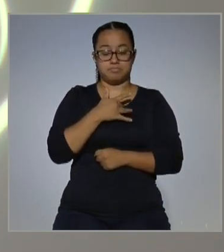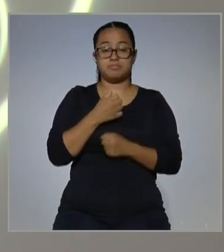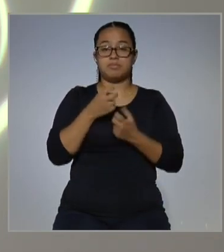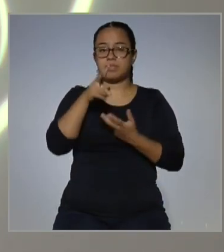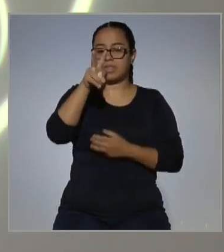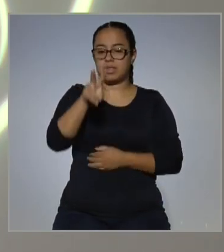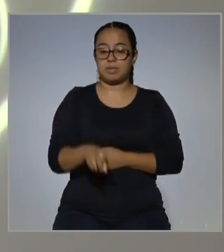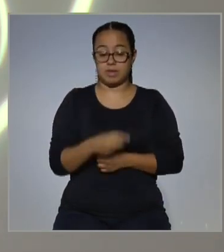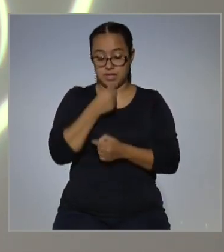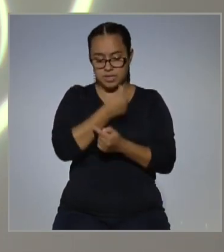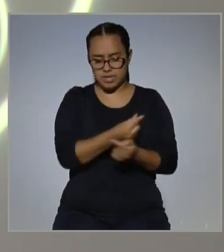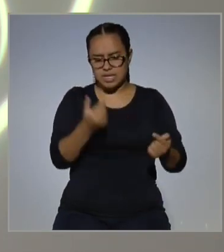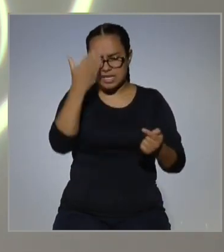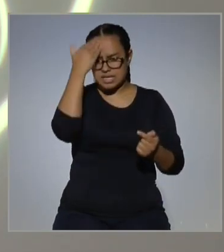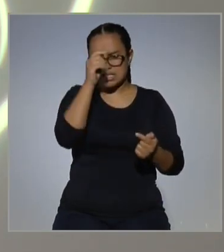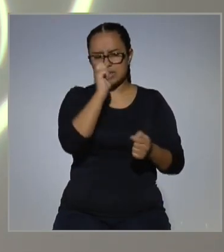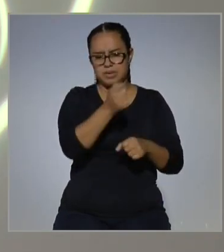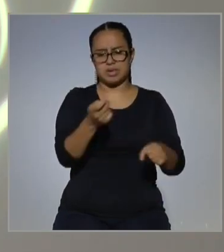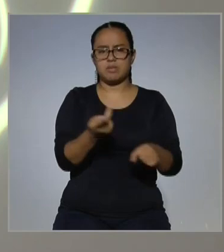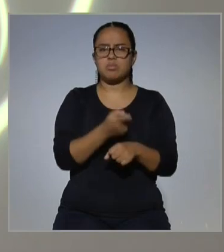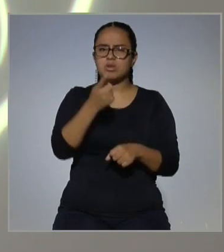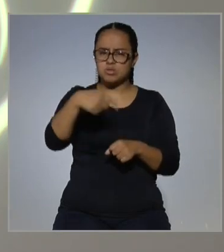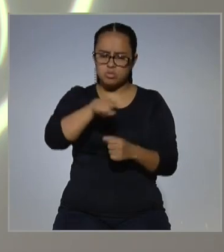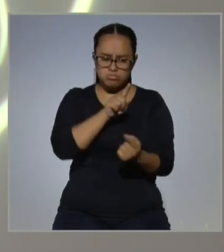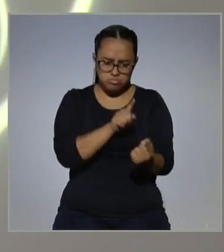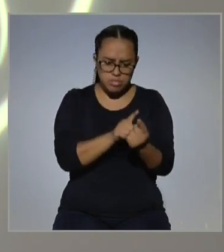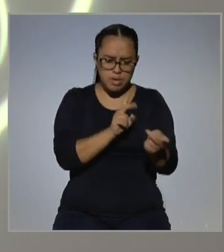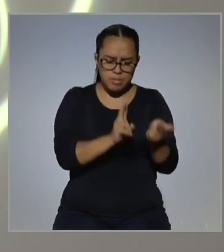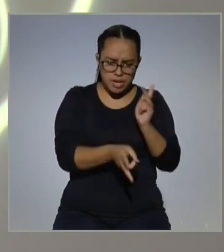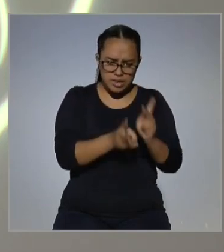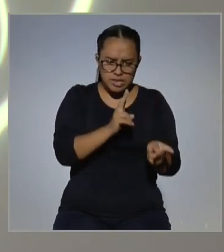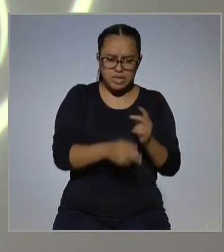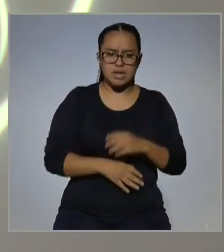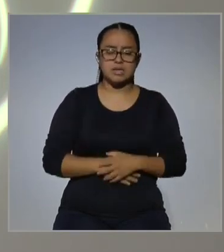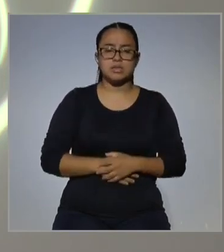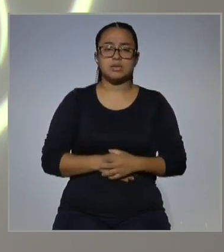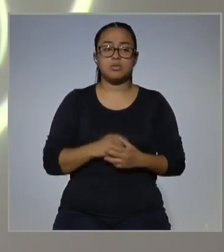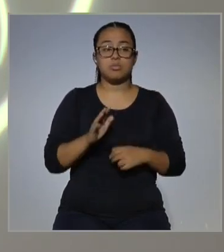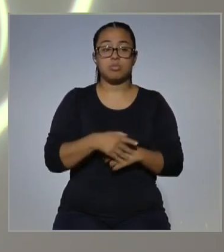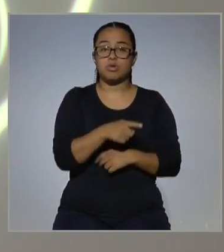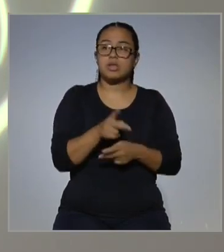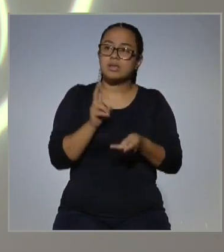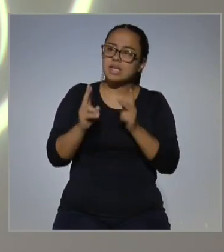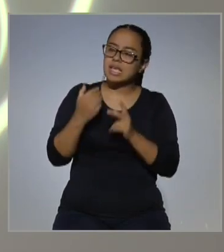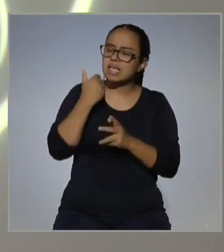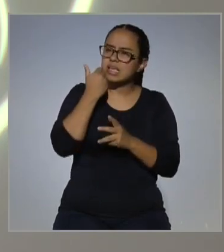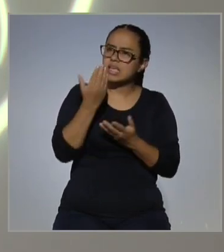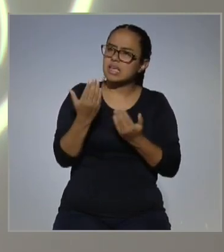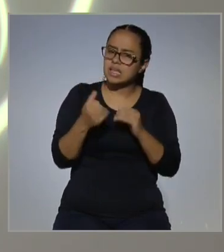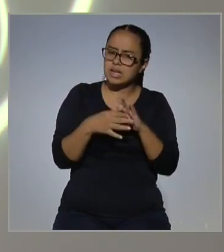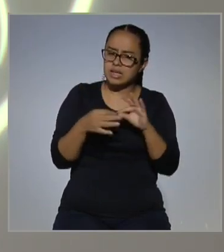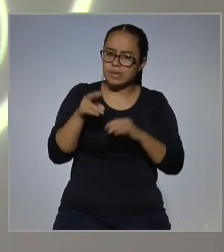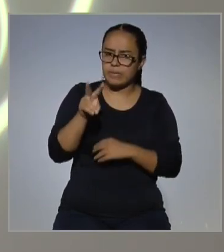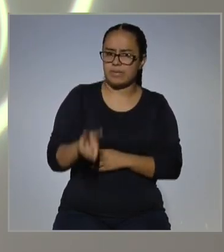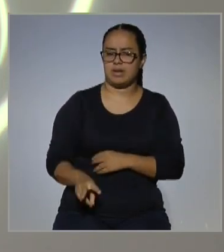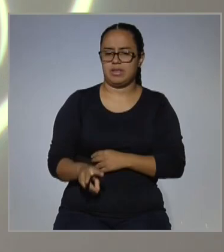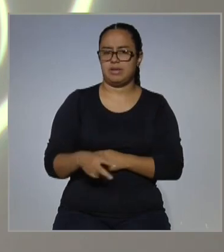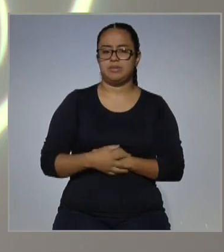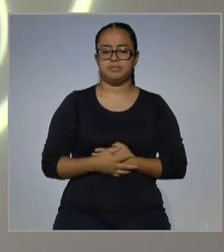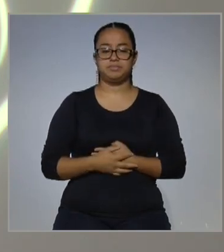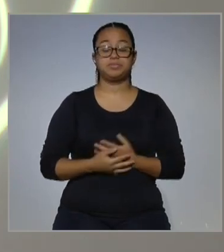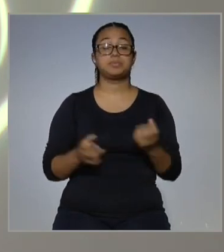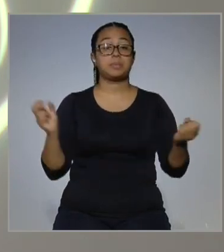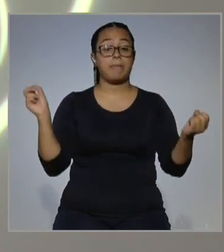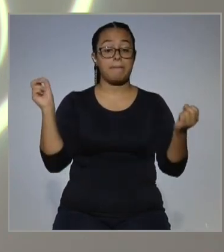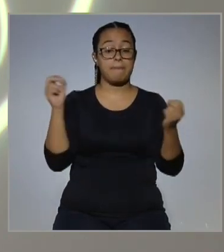de verdad, las infancias saben lo que está pasando. Hablemos con ellas, porque están esperando esa charla. Y qué mejor que después del teatro. Aquí